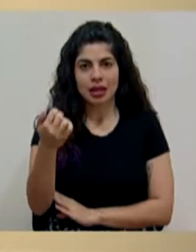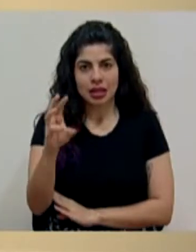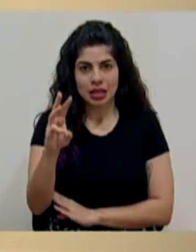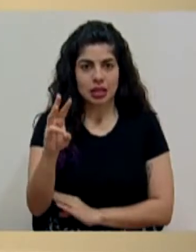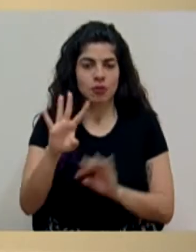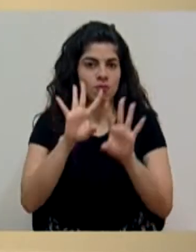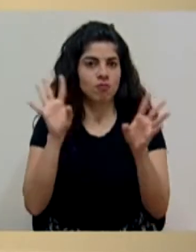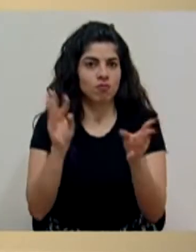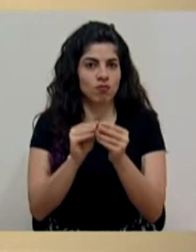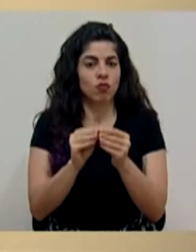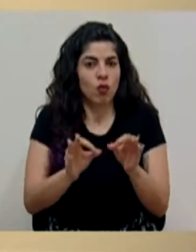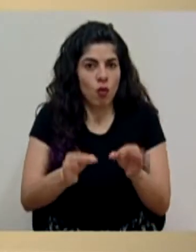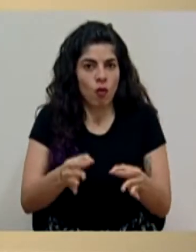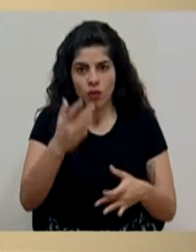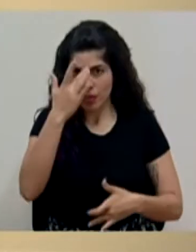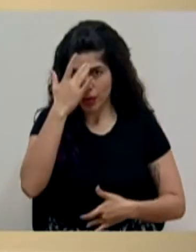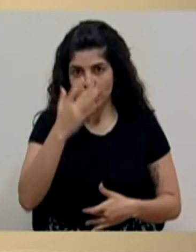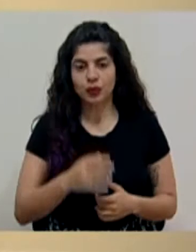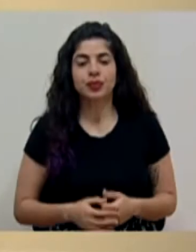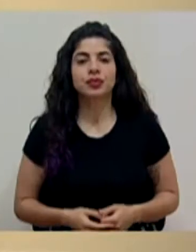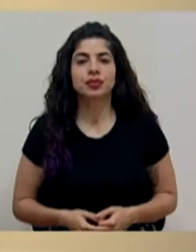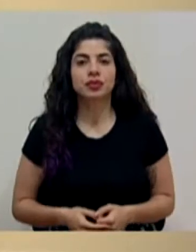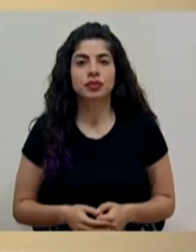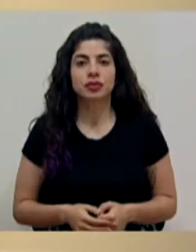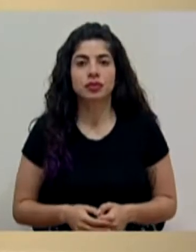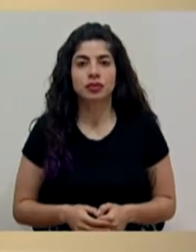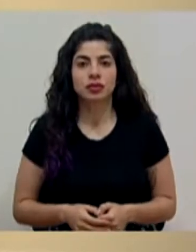59.516 casos confirmados.